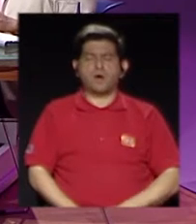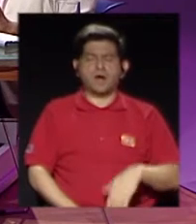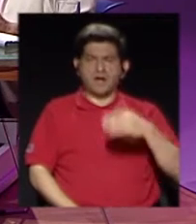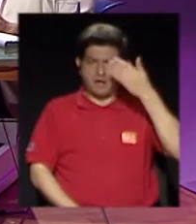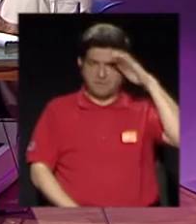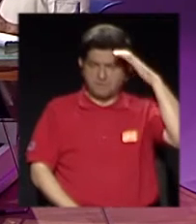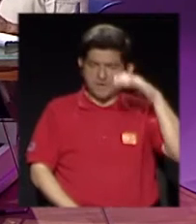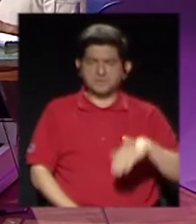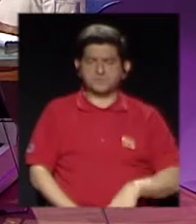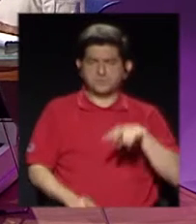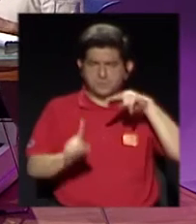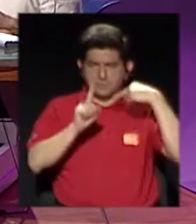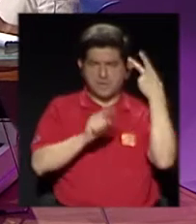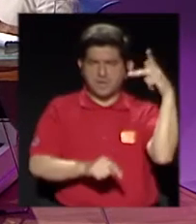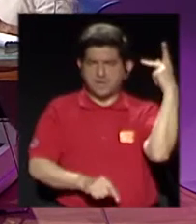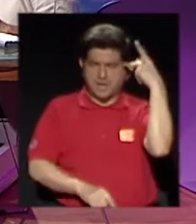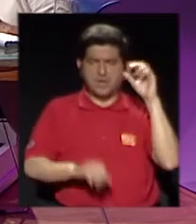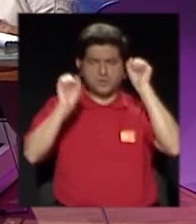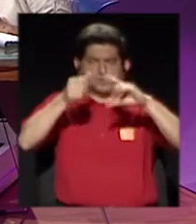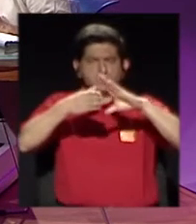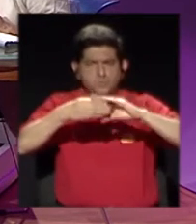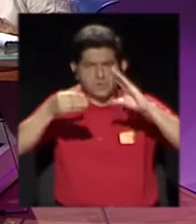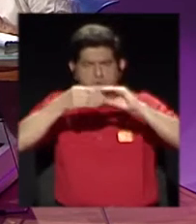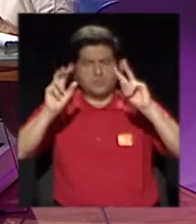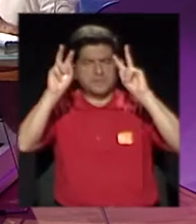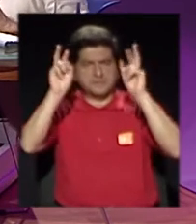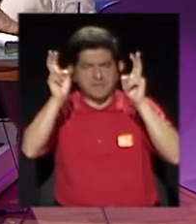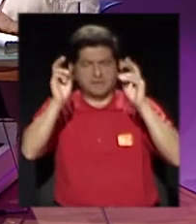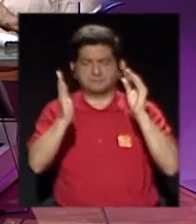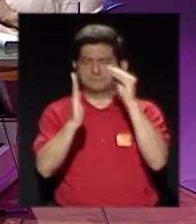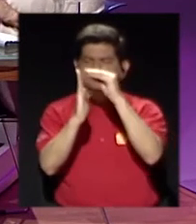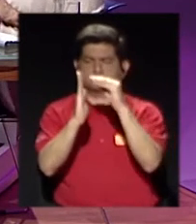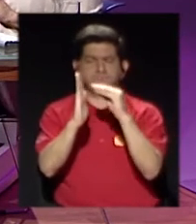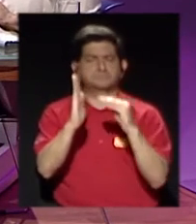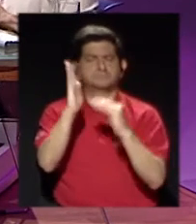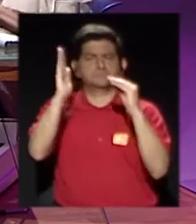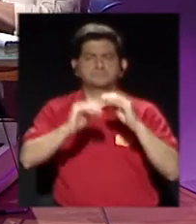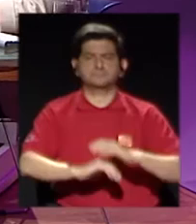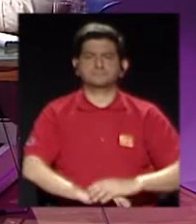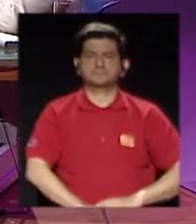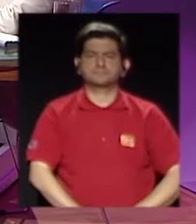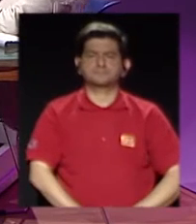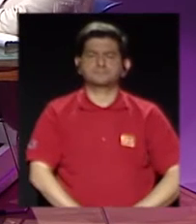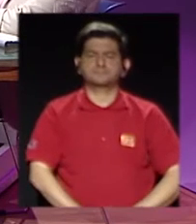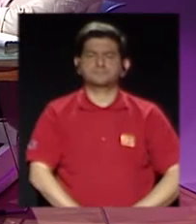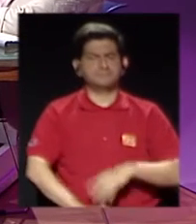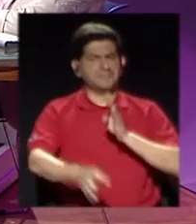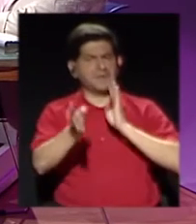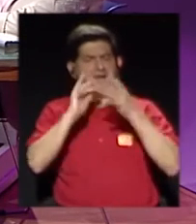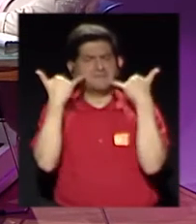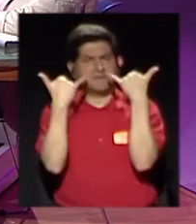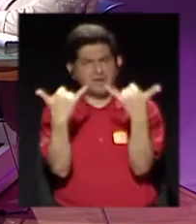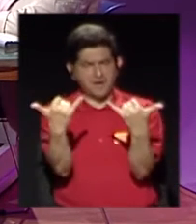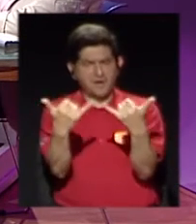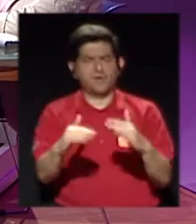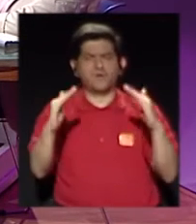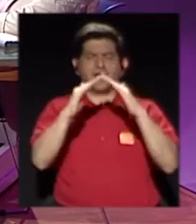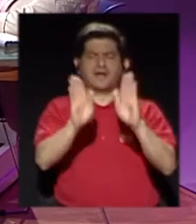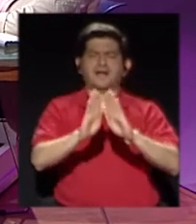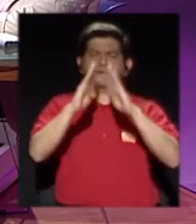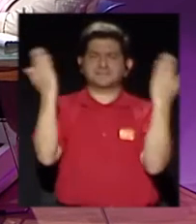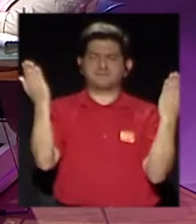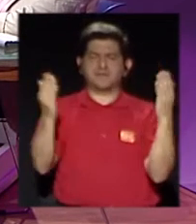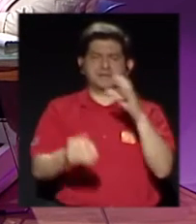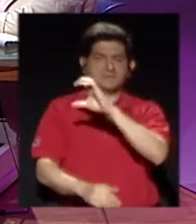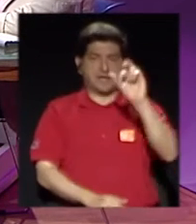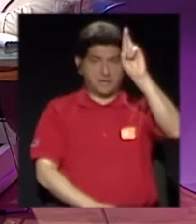para hacer sus preguntas o comentarios sobre este tema venga hablemos de casa abierta hablemos